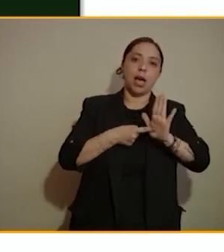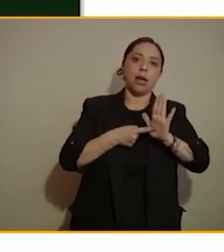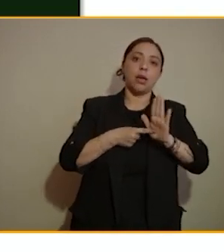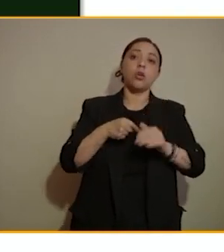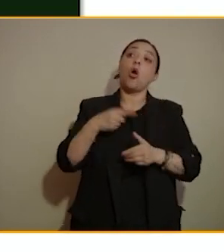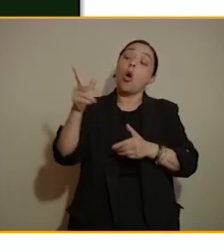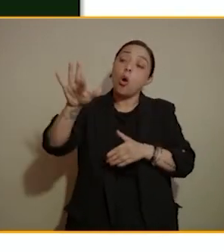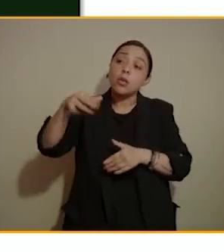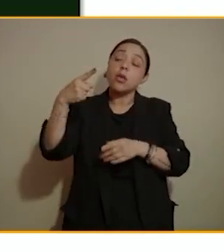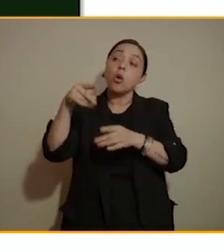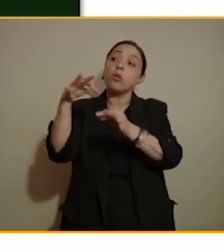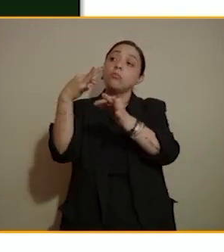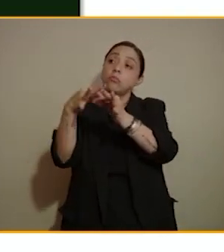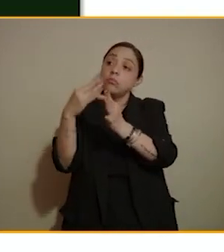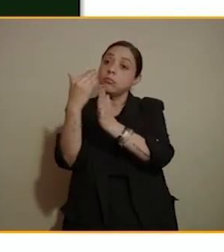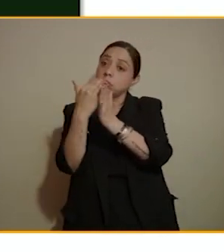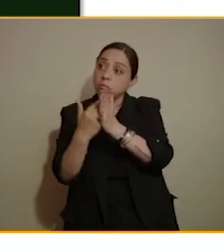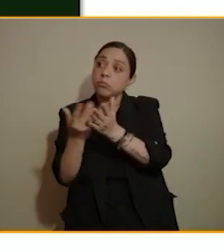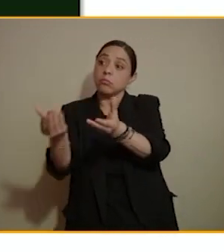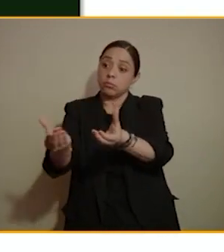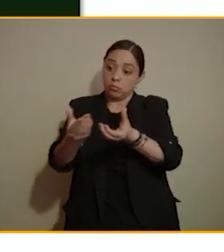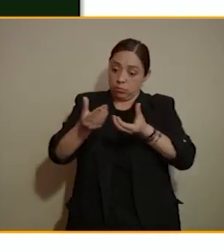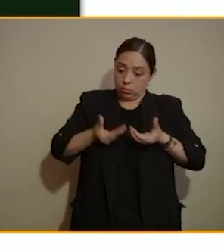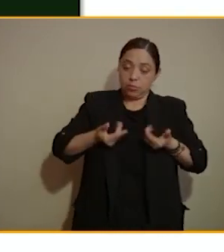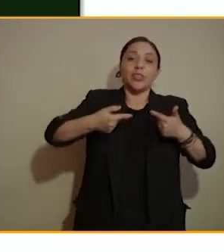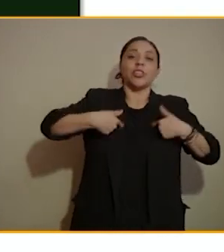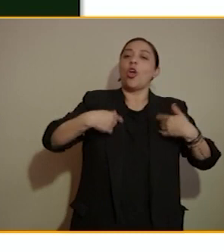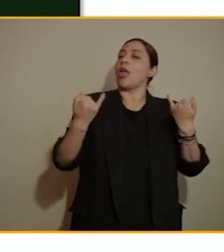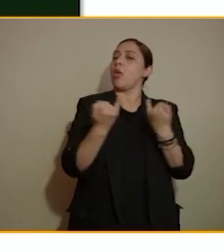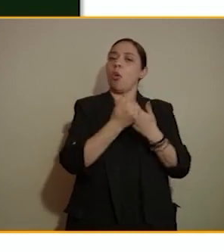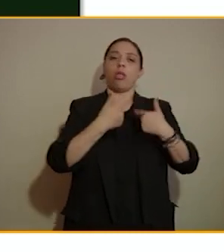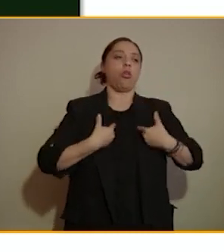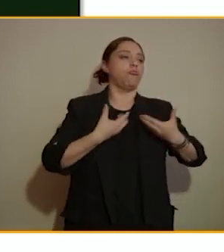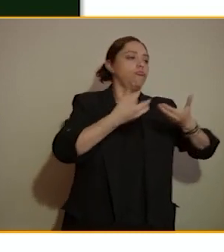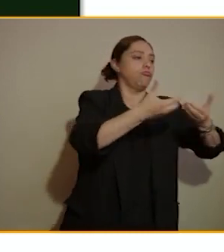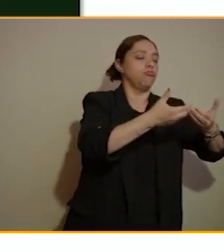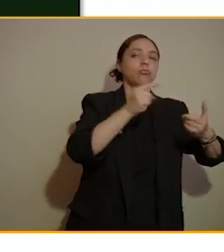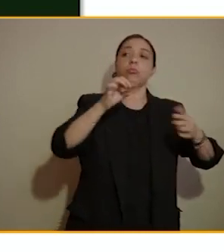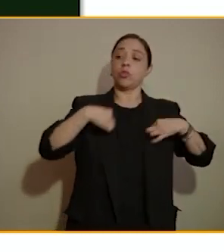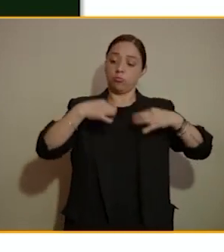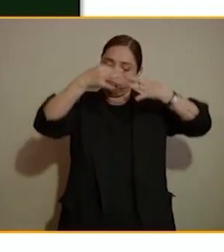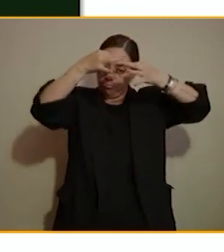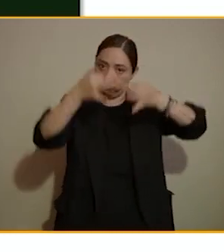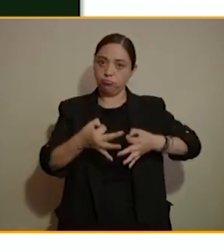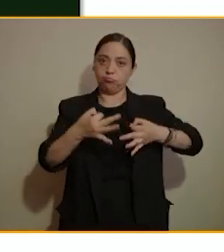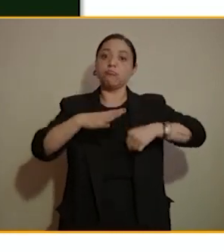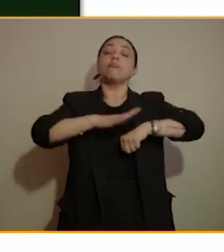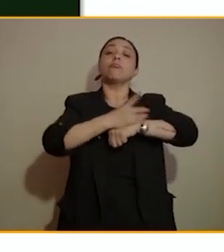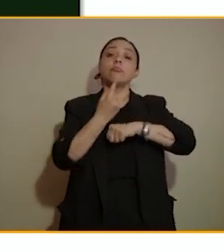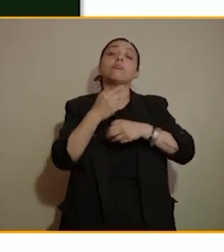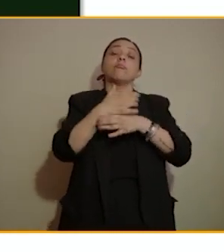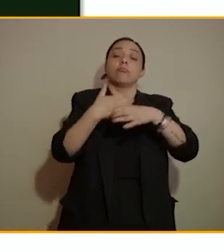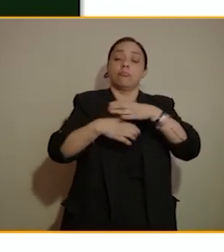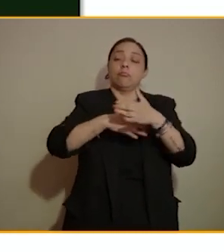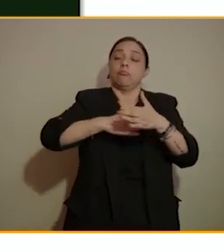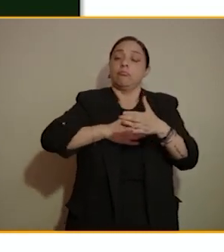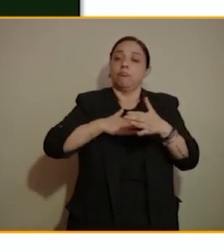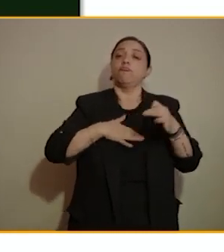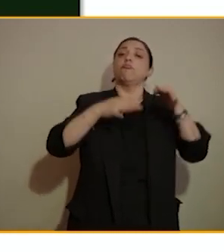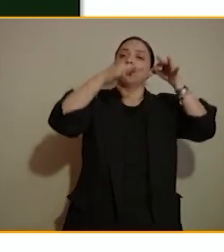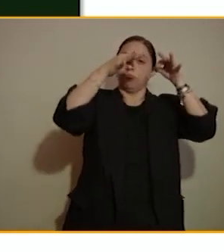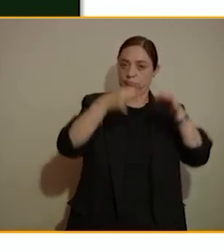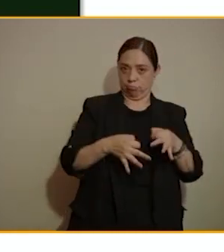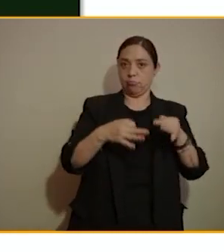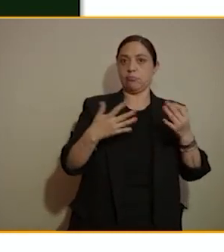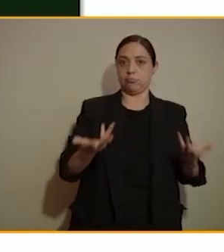es porque yo mismo tengo estos estándares de entrega. Si yo pido requisitos de calidad es porque mis productos tienen calidad.